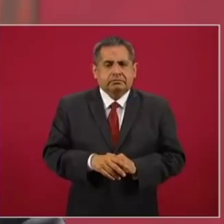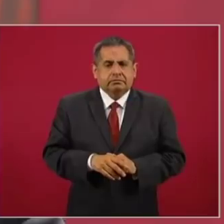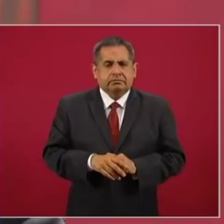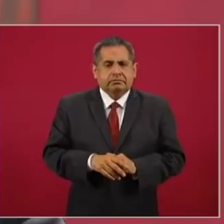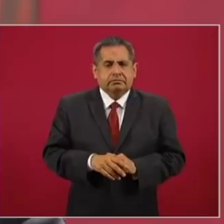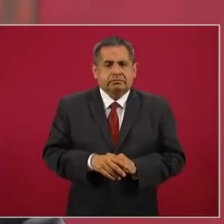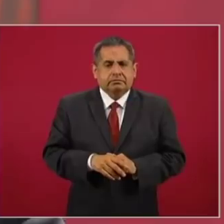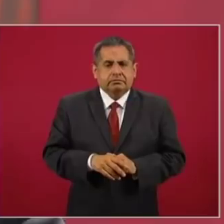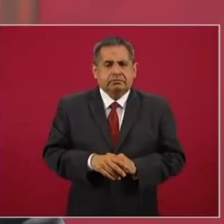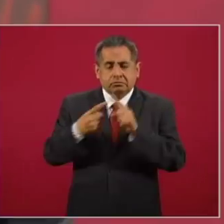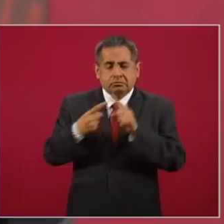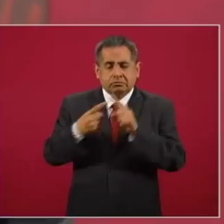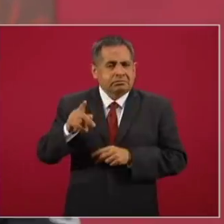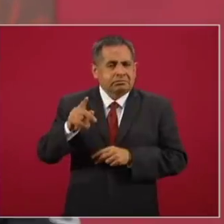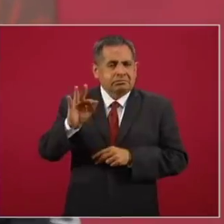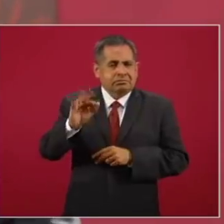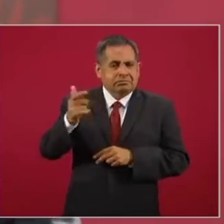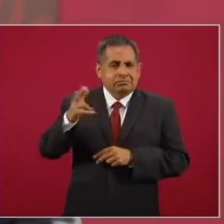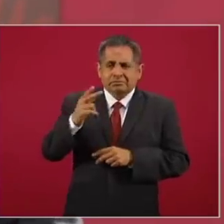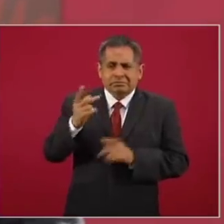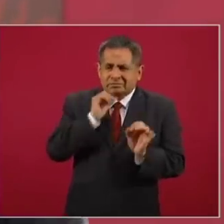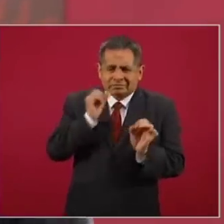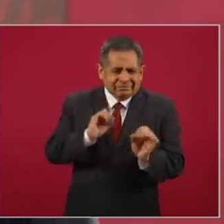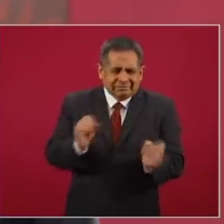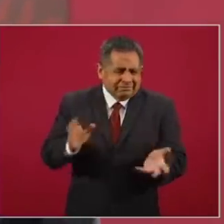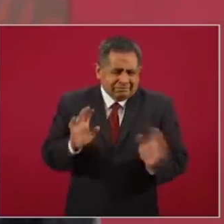año y medio sin ver al fiscal